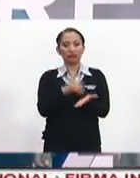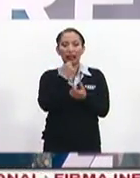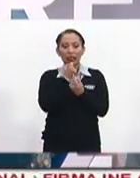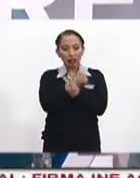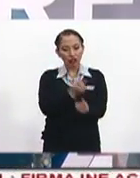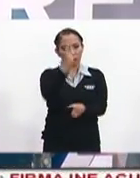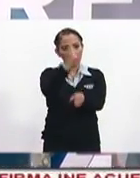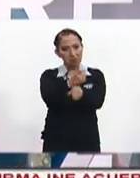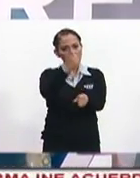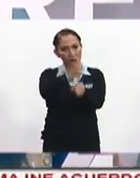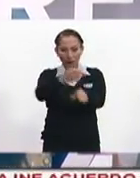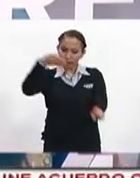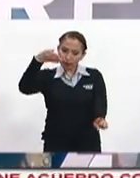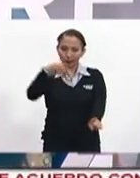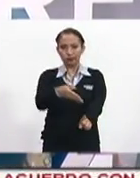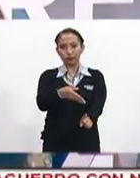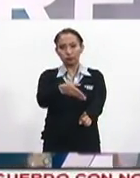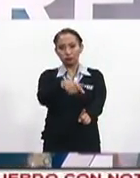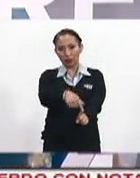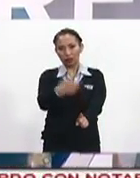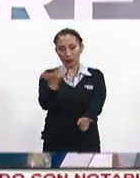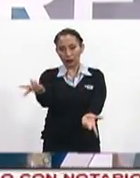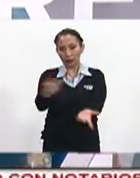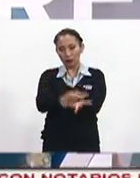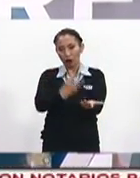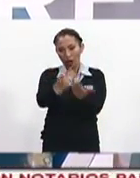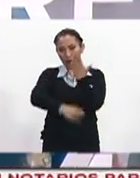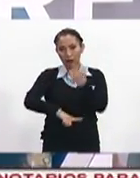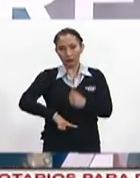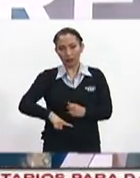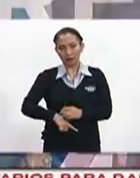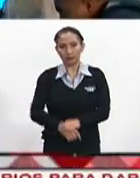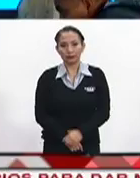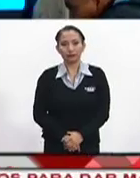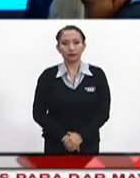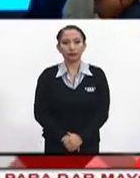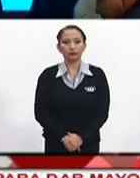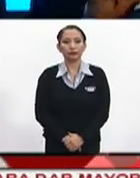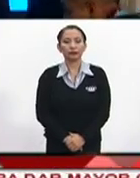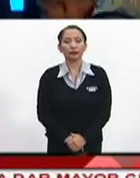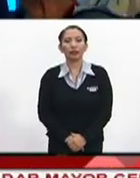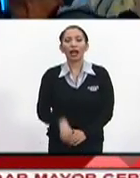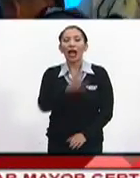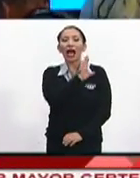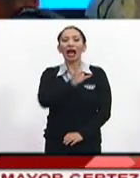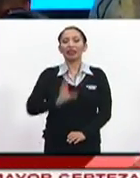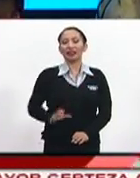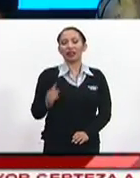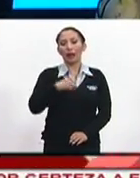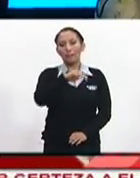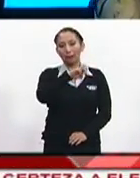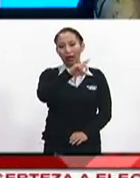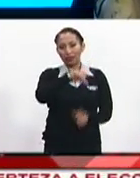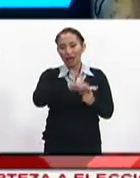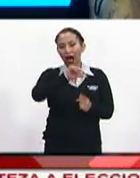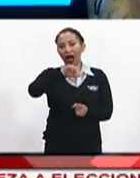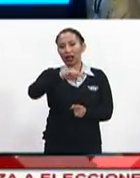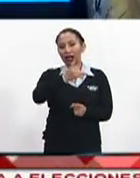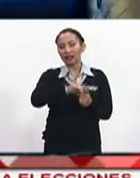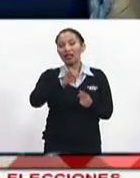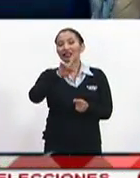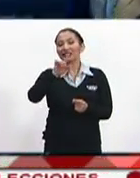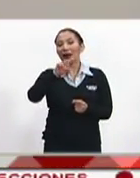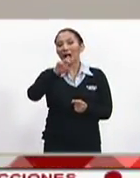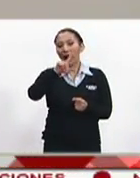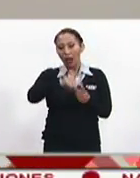niñez en el centro de las políticas públicas. Los candidatos José Antonio Meade, Ricardo Anaya y